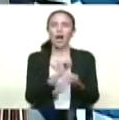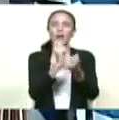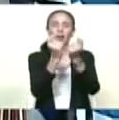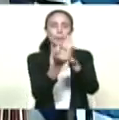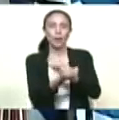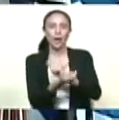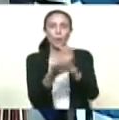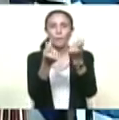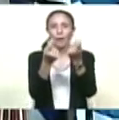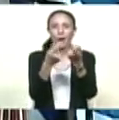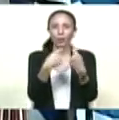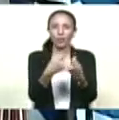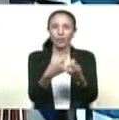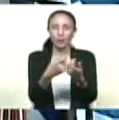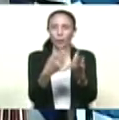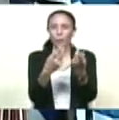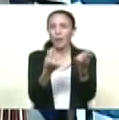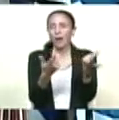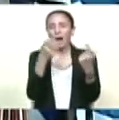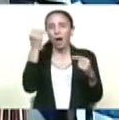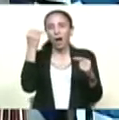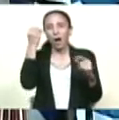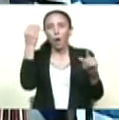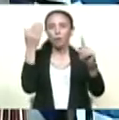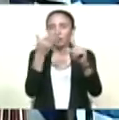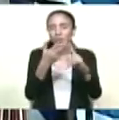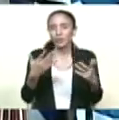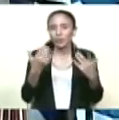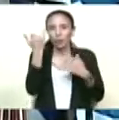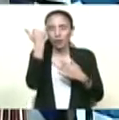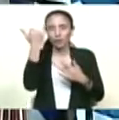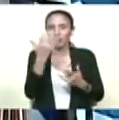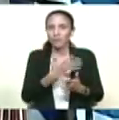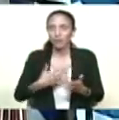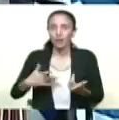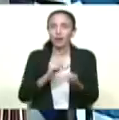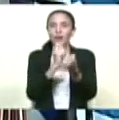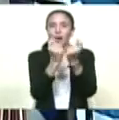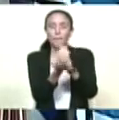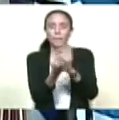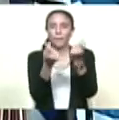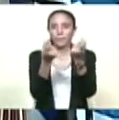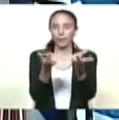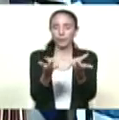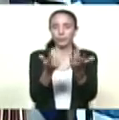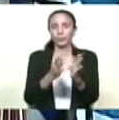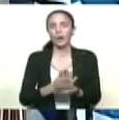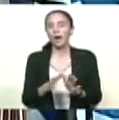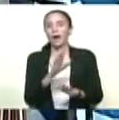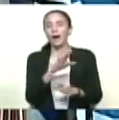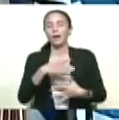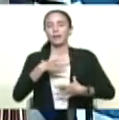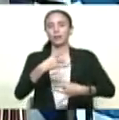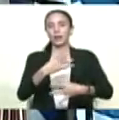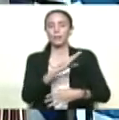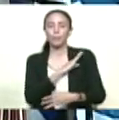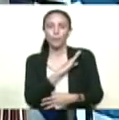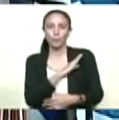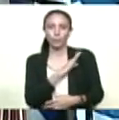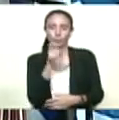de manera intencional es decir de manera es profesa para favorecer a particulares